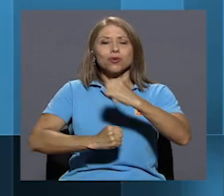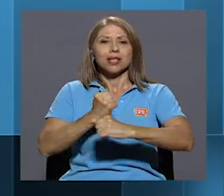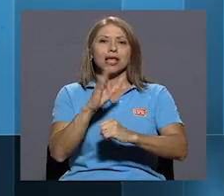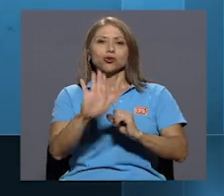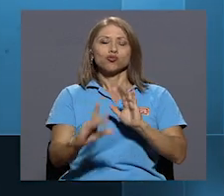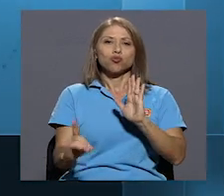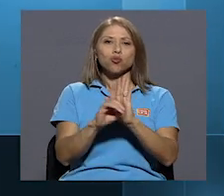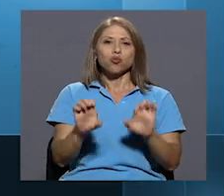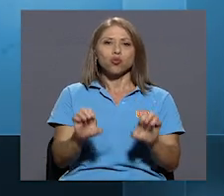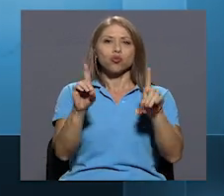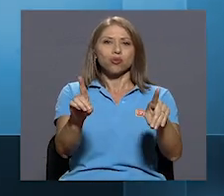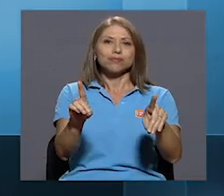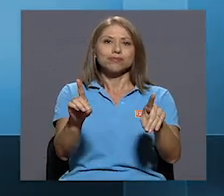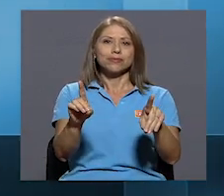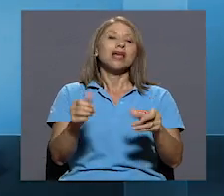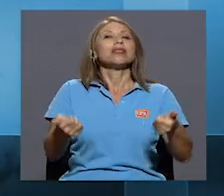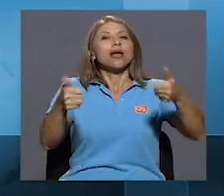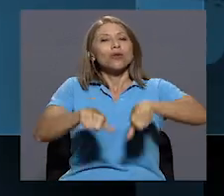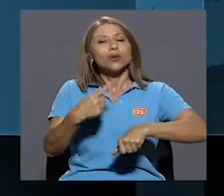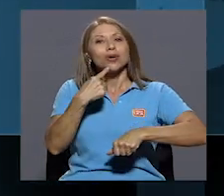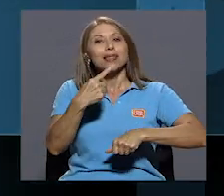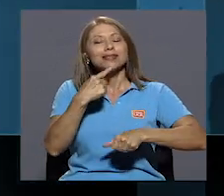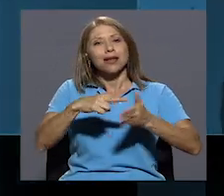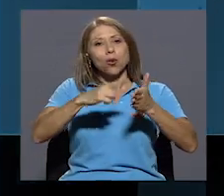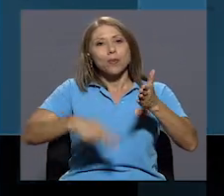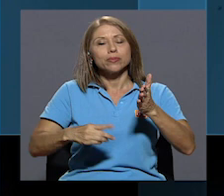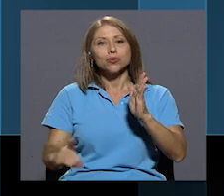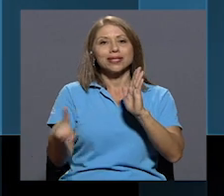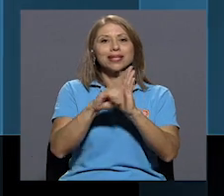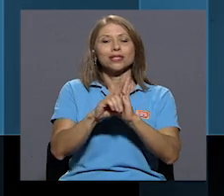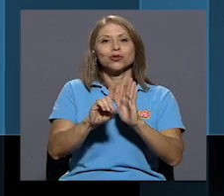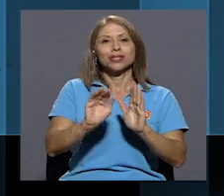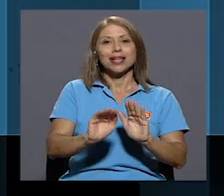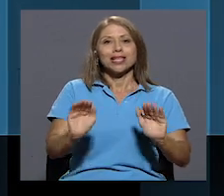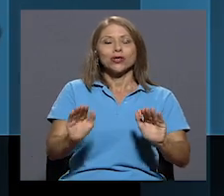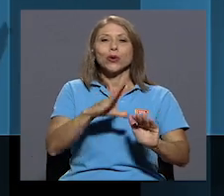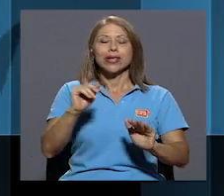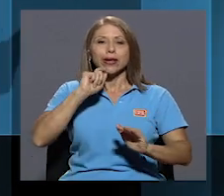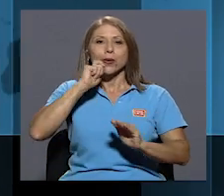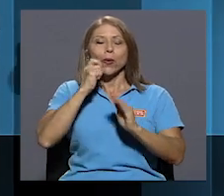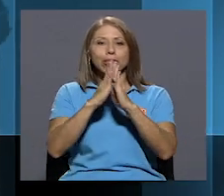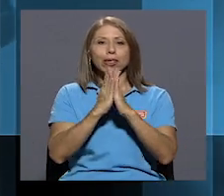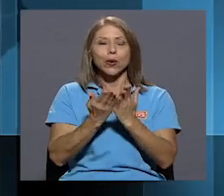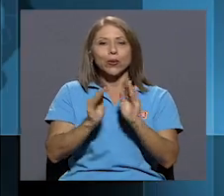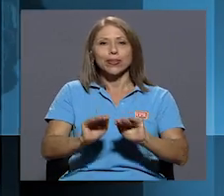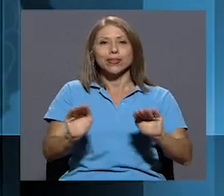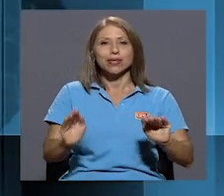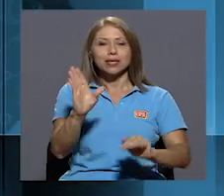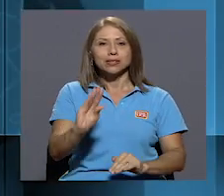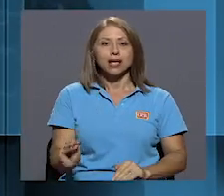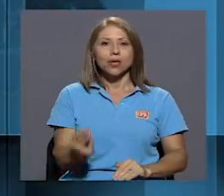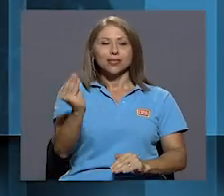la educación, según lo determina la Convención de Derechos del Niño y el Código de la Niñez y Adolescencia.